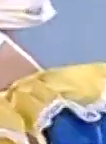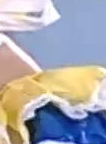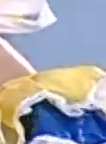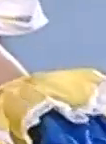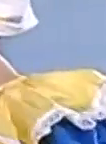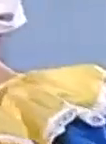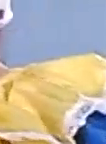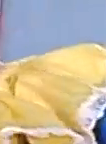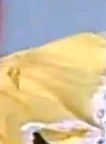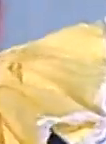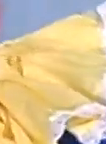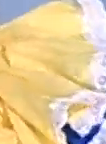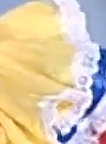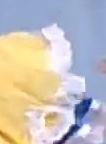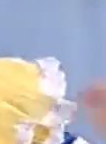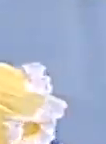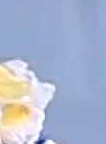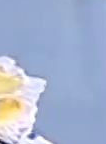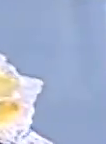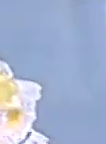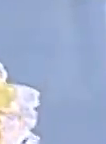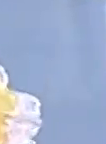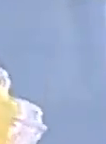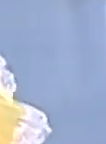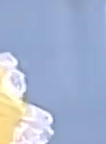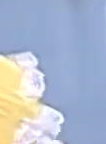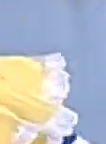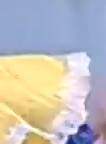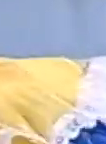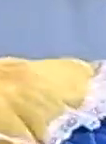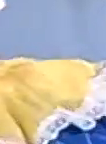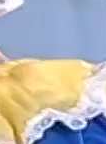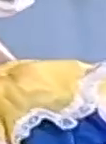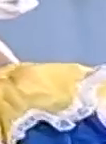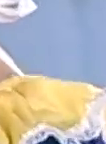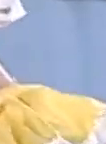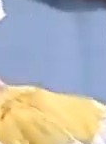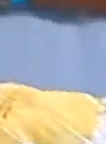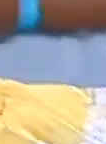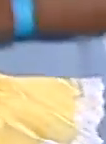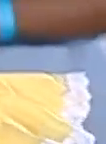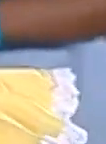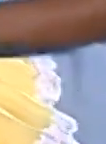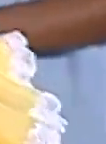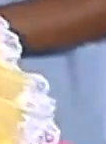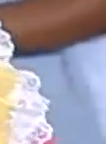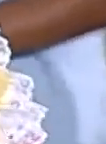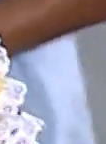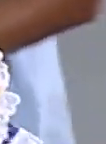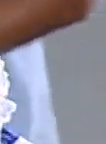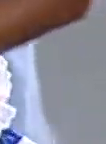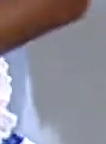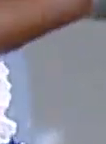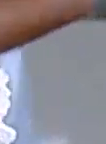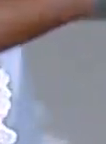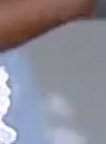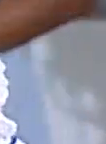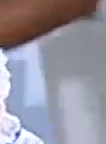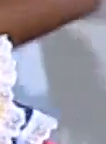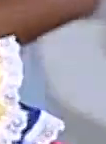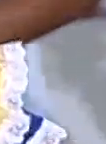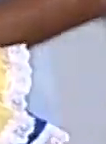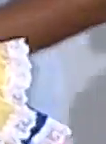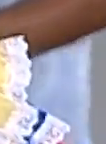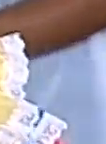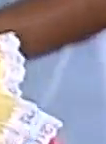es más que un sueño, es toda una realidad, con orgullo aferrado a su propia